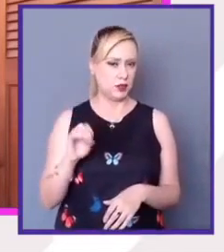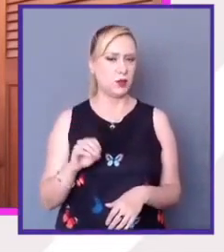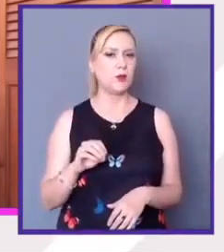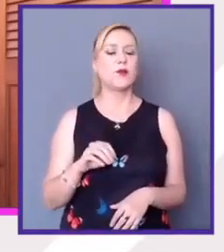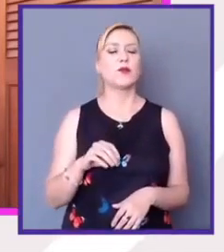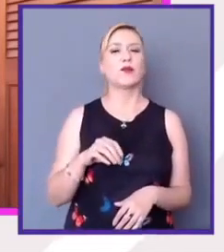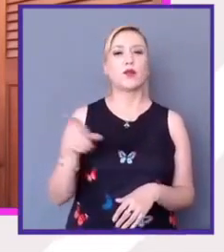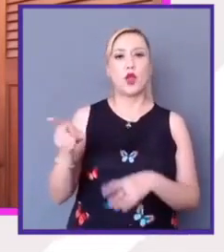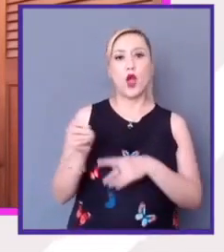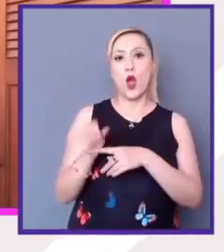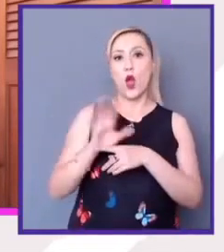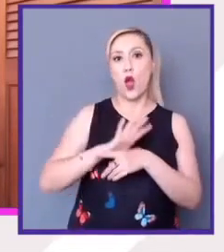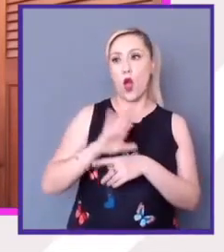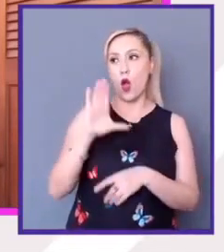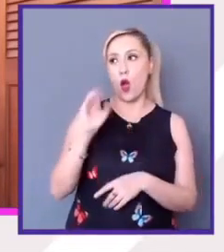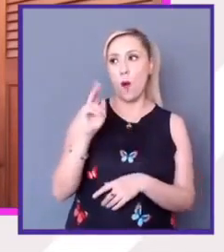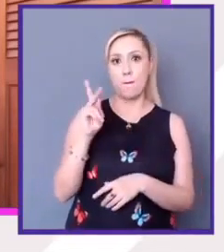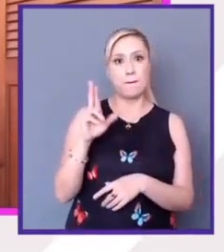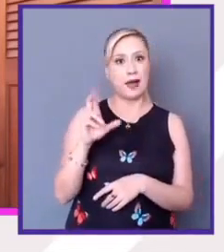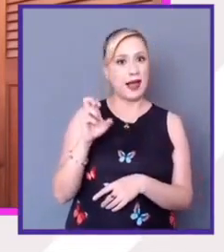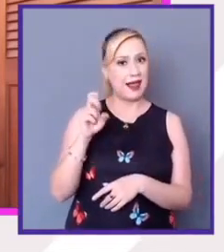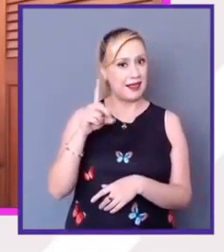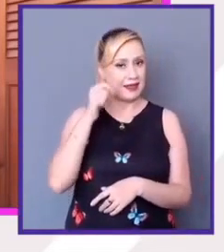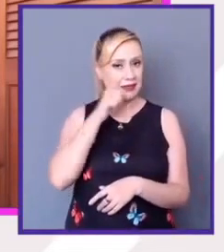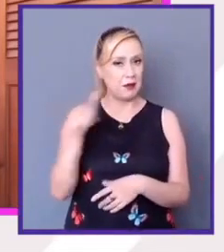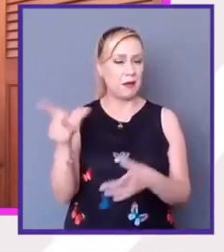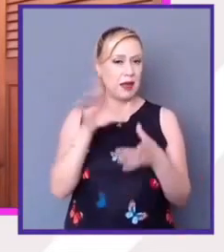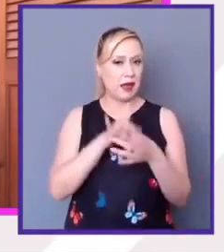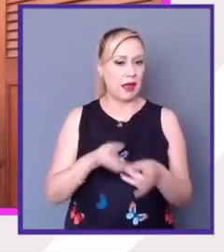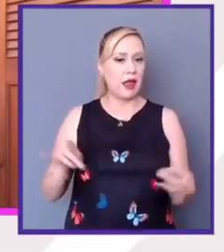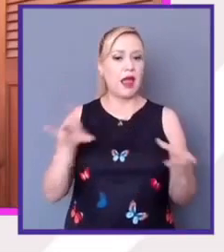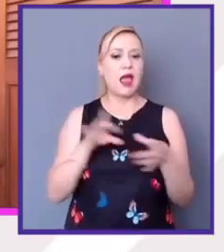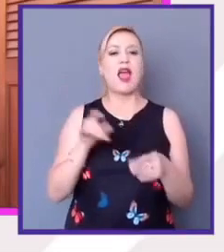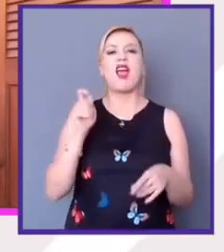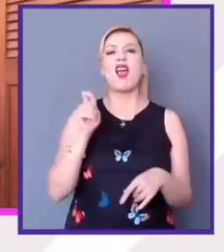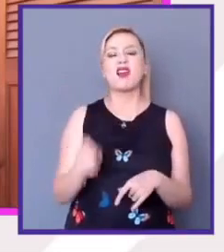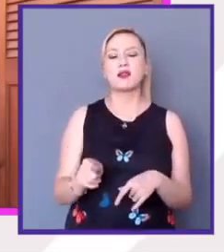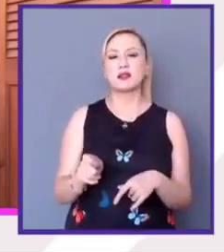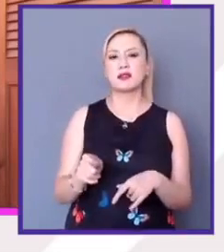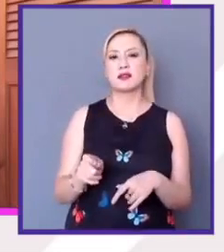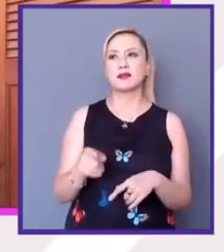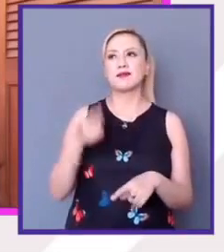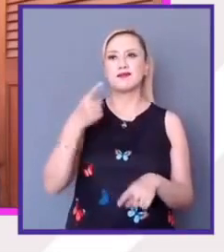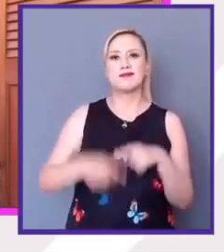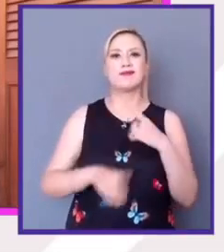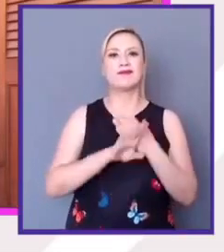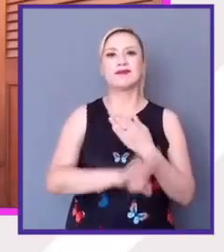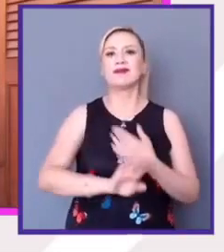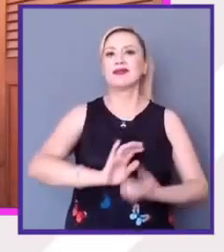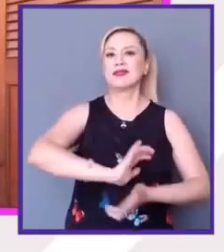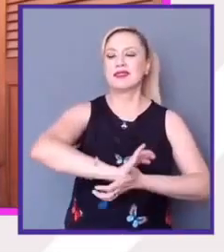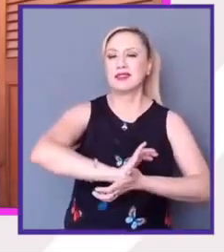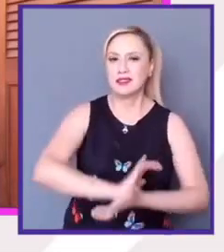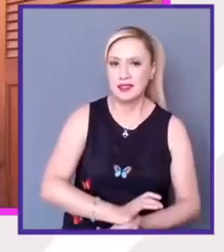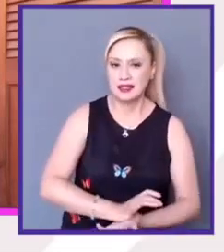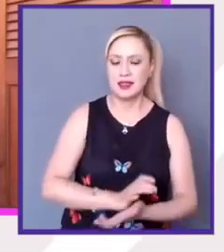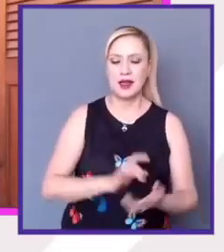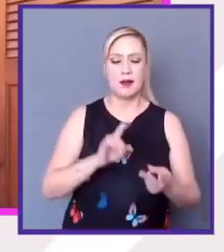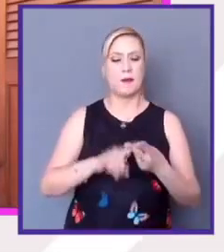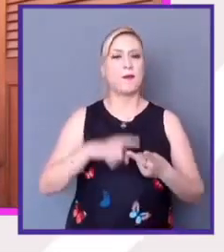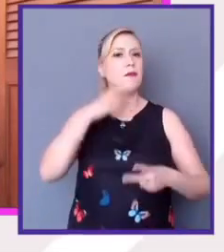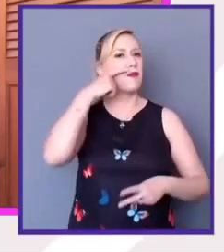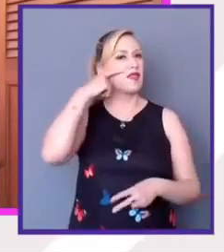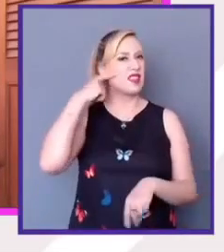para visibilizar que tener políticas antidiscriminación y políticas antirracistas dentro de